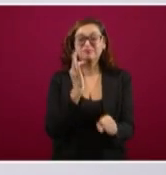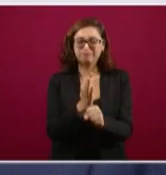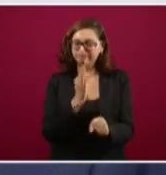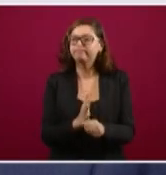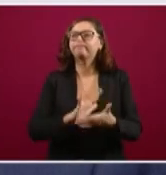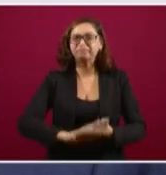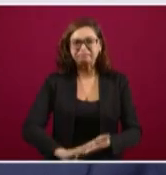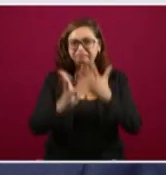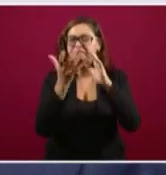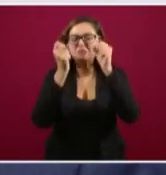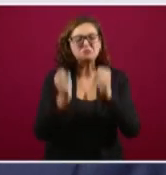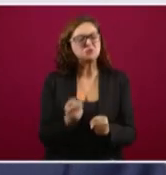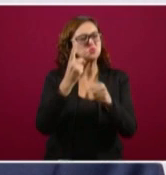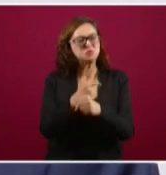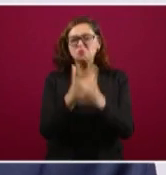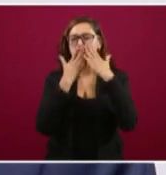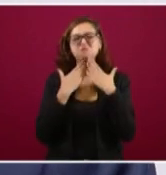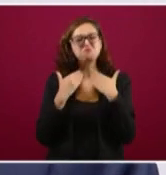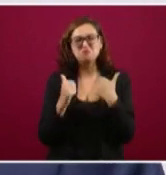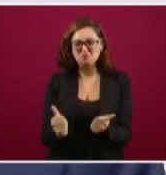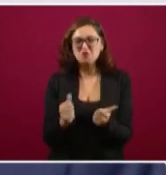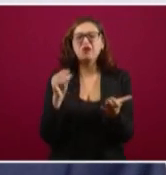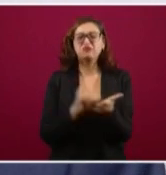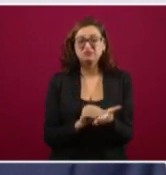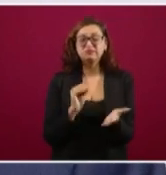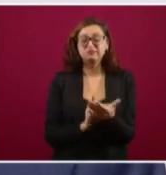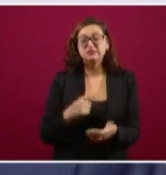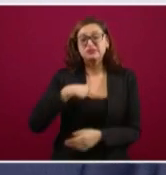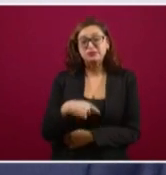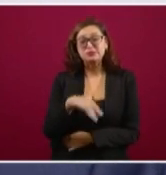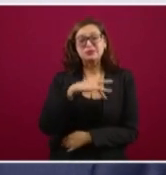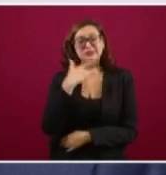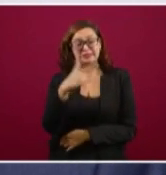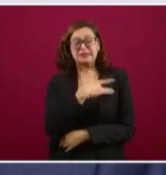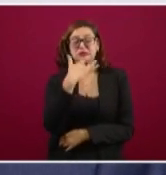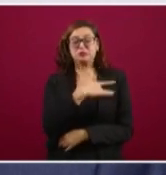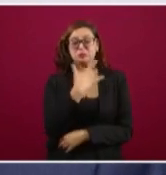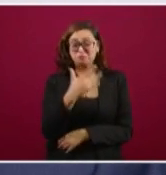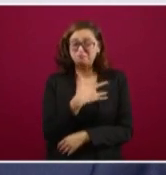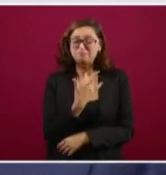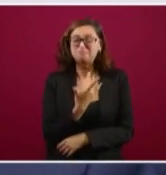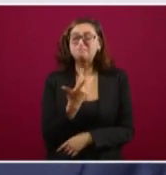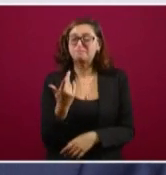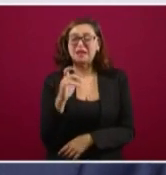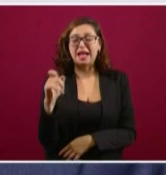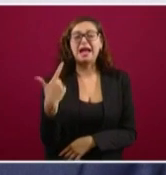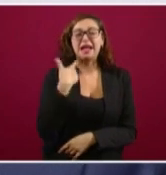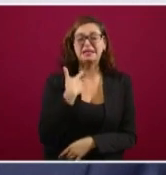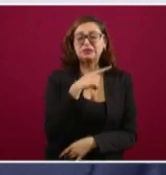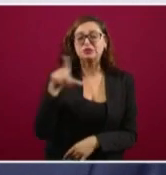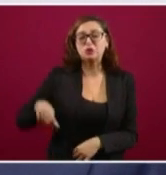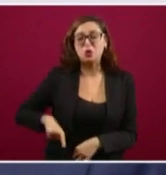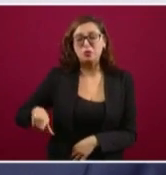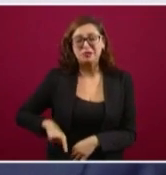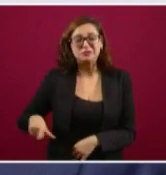considero que por la mala estrategia que se